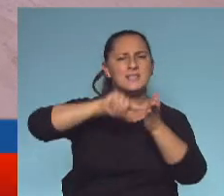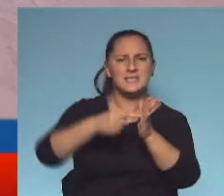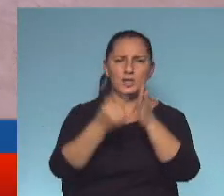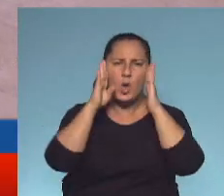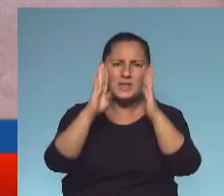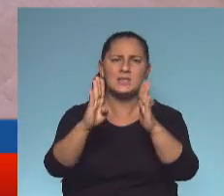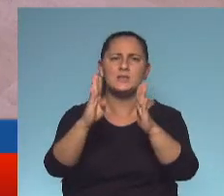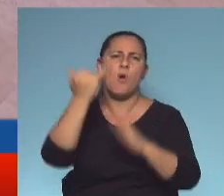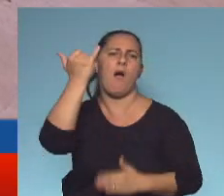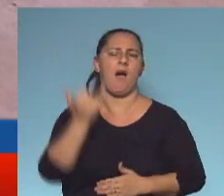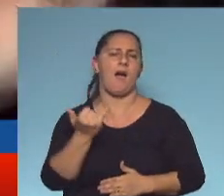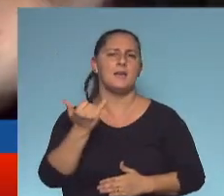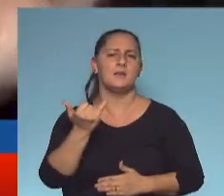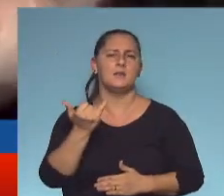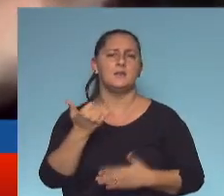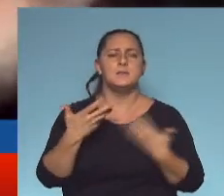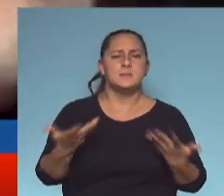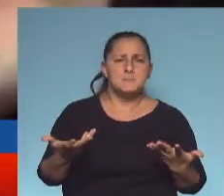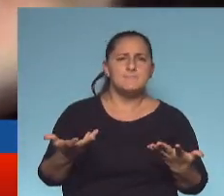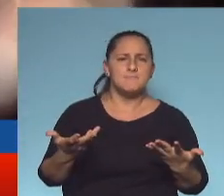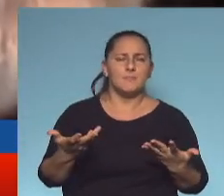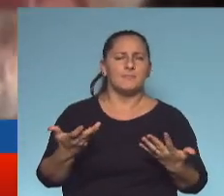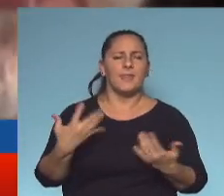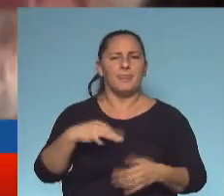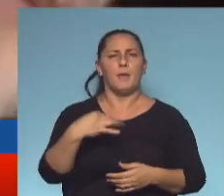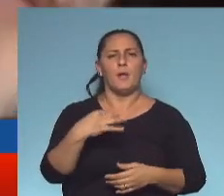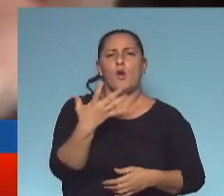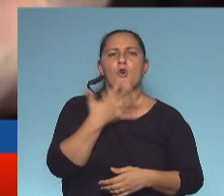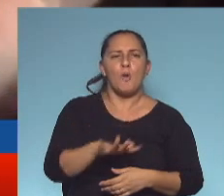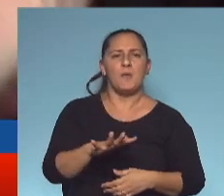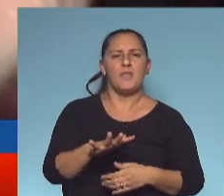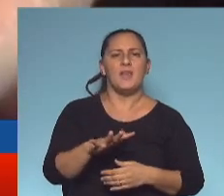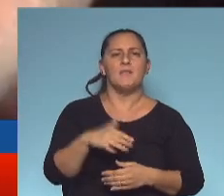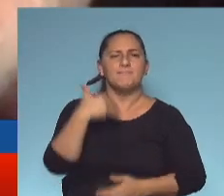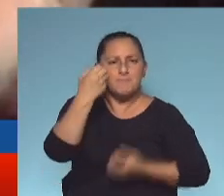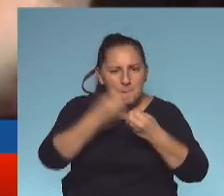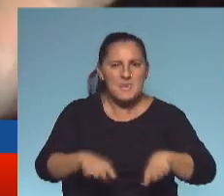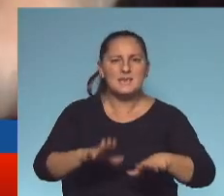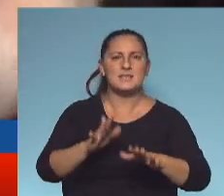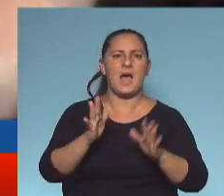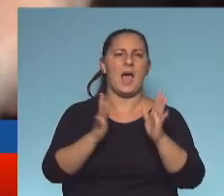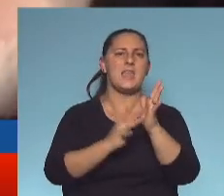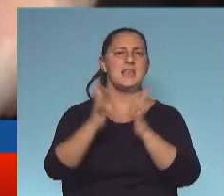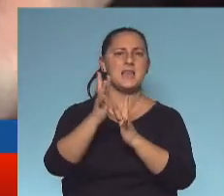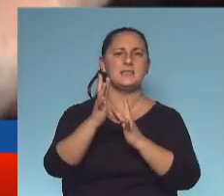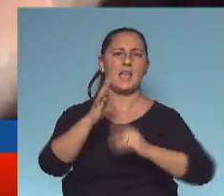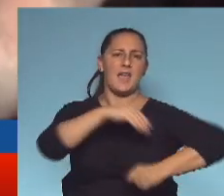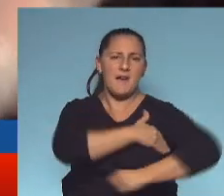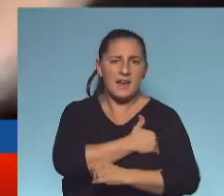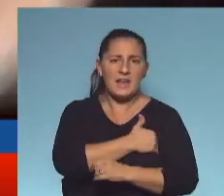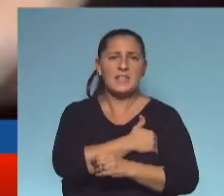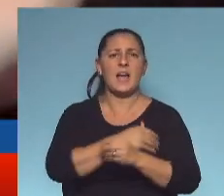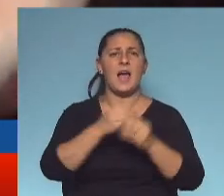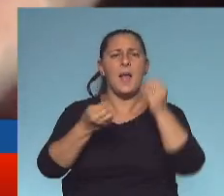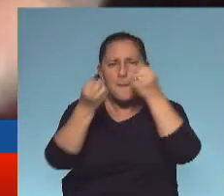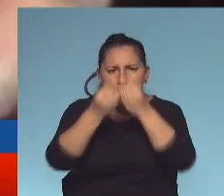atención tienen, y en realidad quizás es comprender el inicio de una iglesia evangélica, que una iglesia evangélica nace